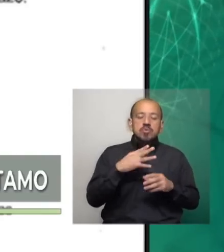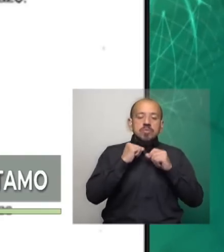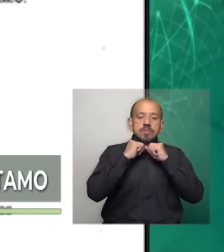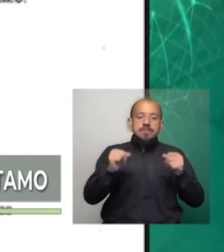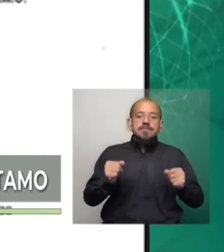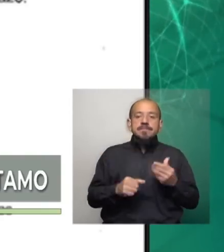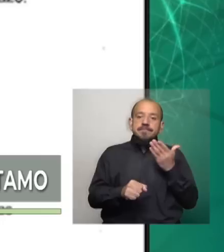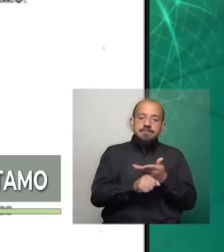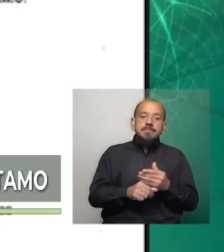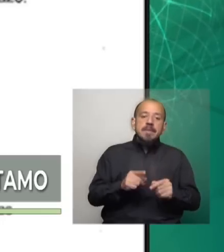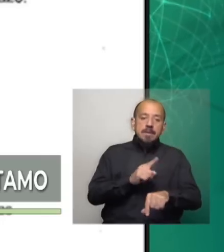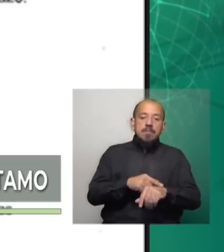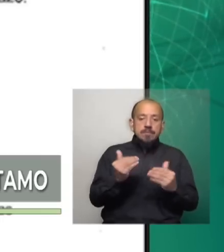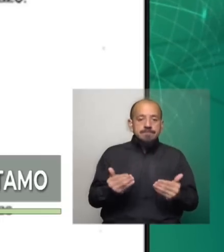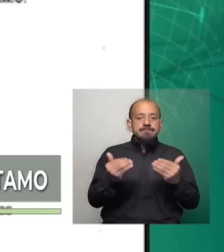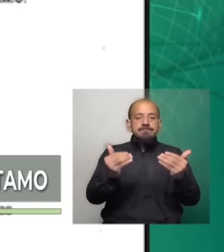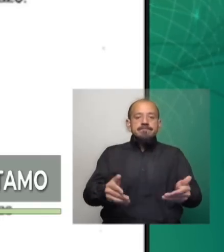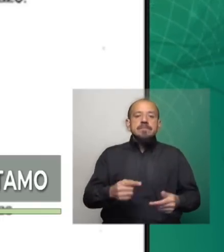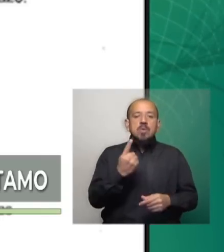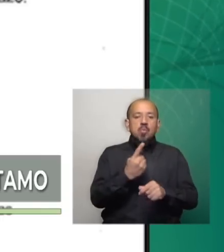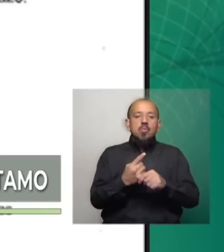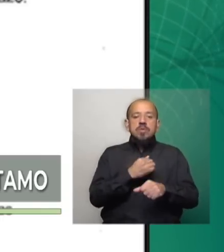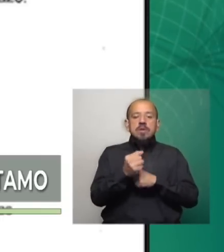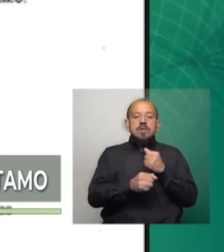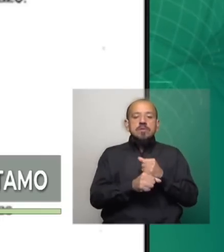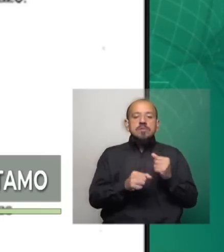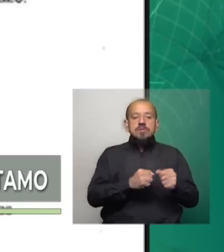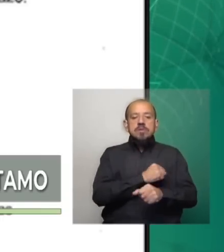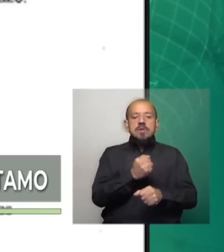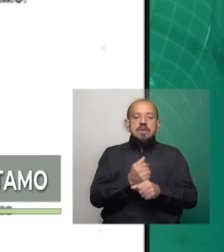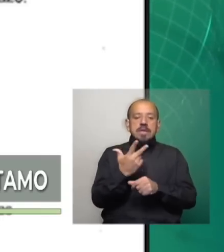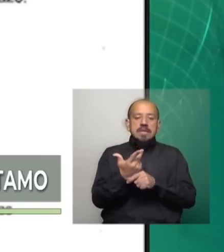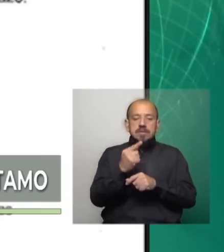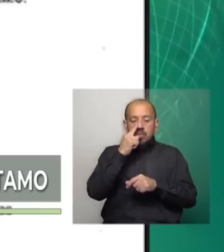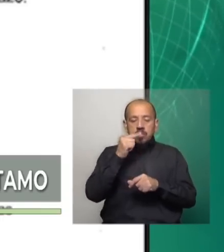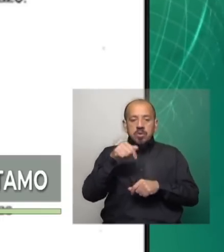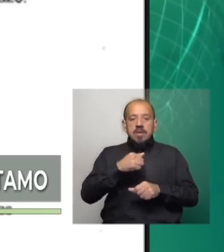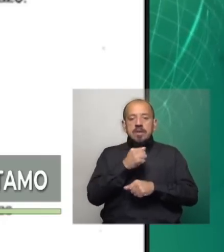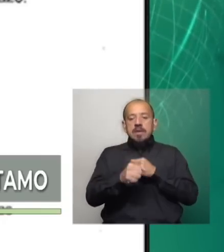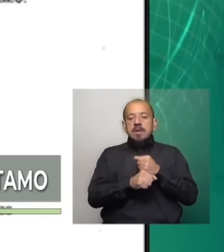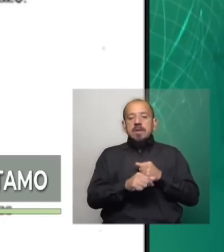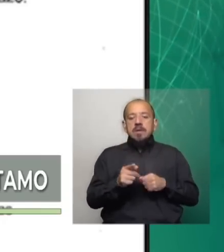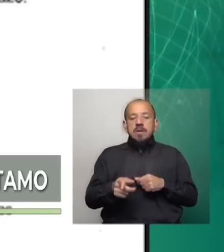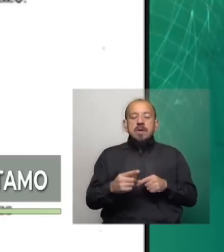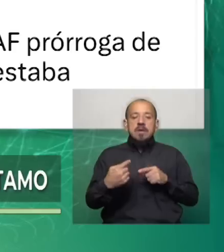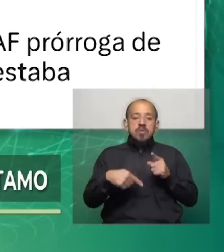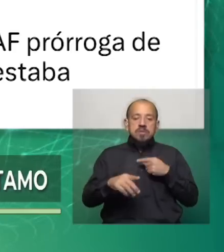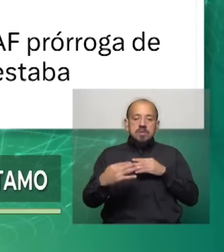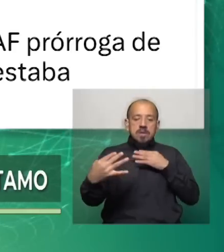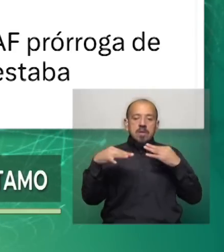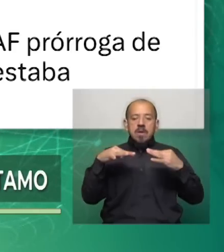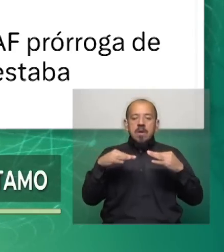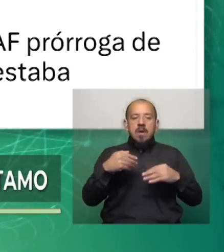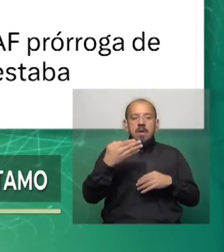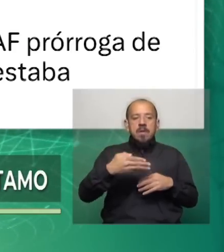se volvió a pedir una prórroga de 12 meses que está vigente hasta el 3 de junio de este año desde la oposición en tanto el senador